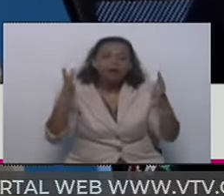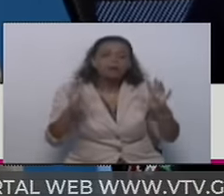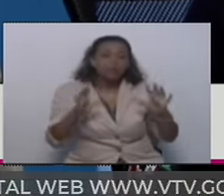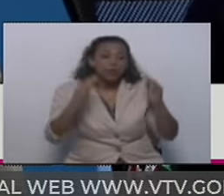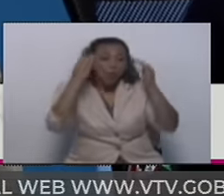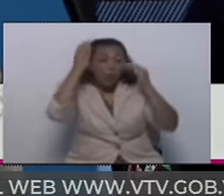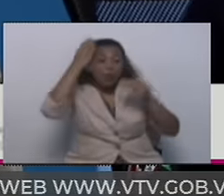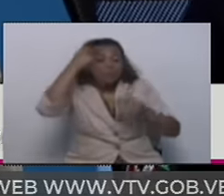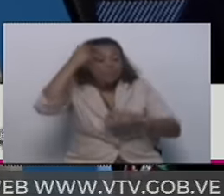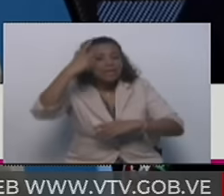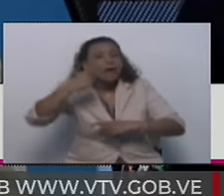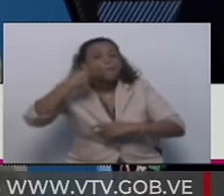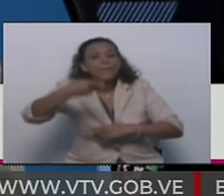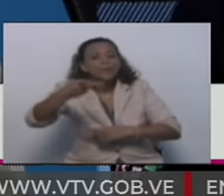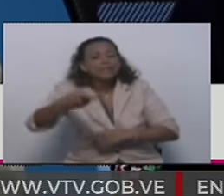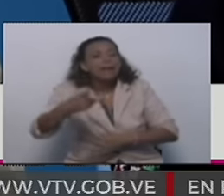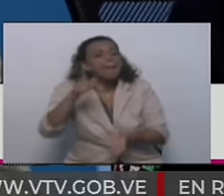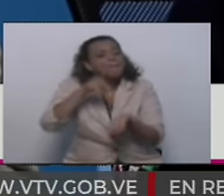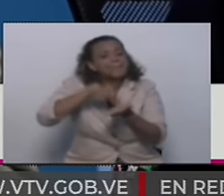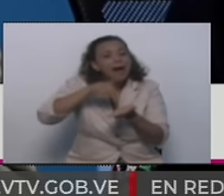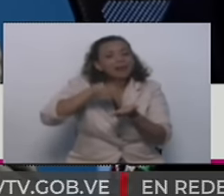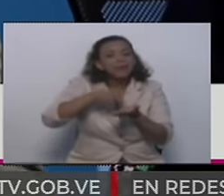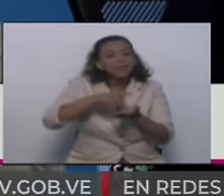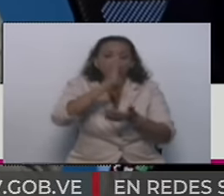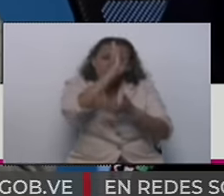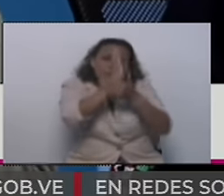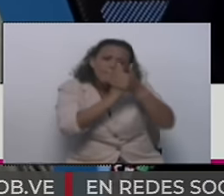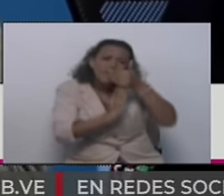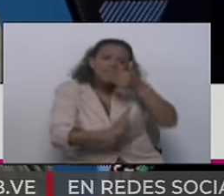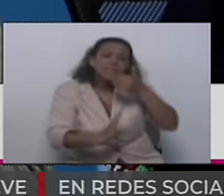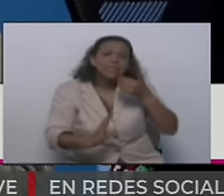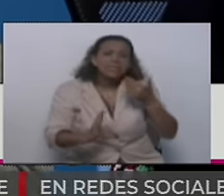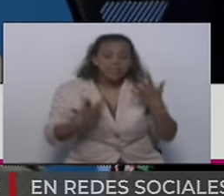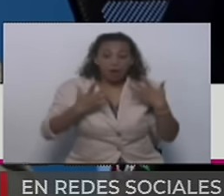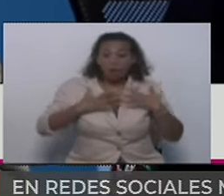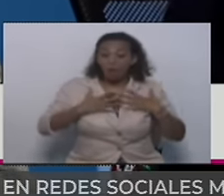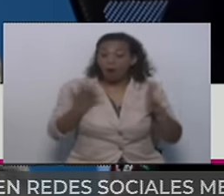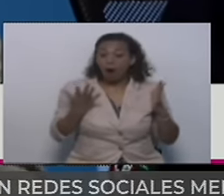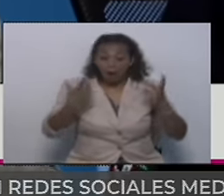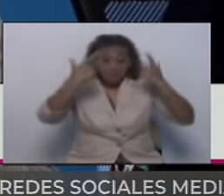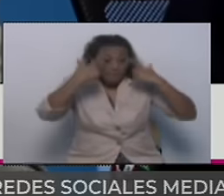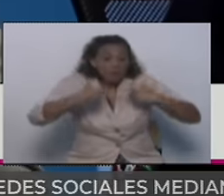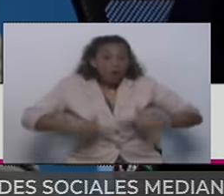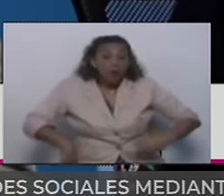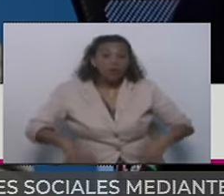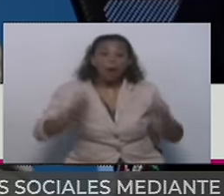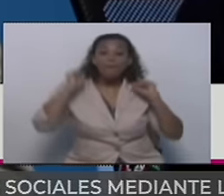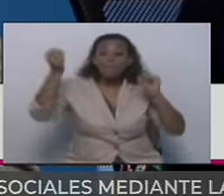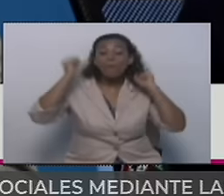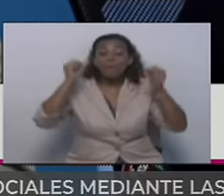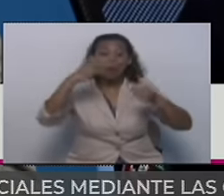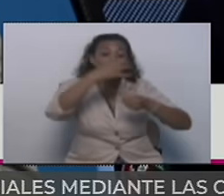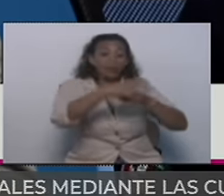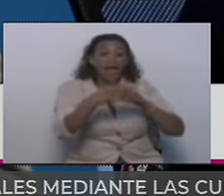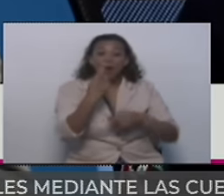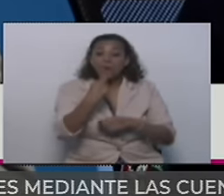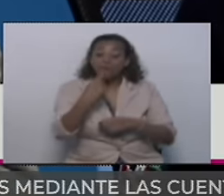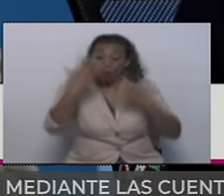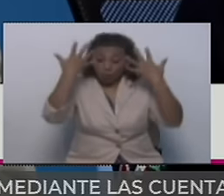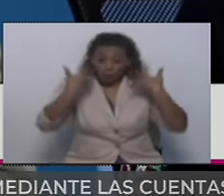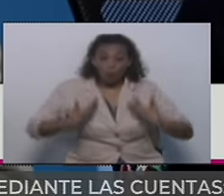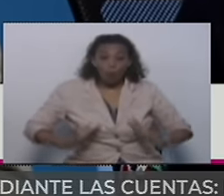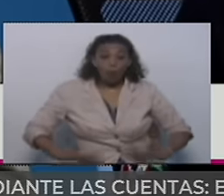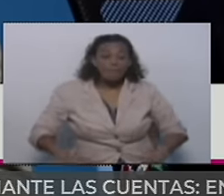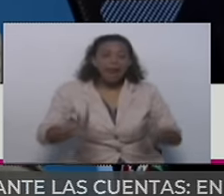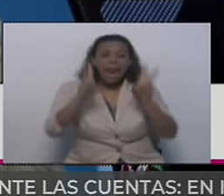de conciencia política y su humildad y sus dos armas, eran sus pompones. Vestida de rojo